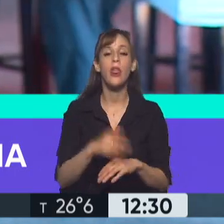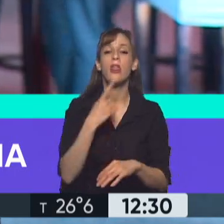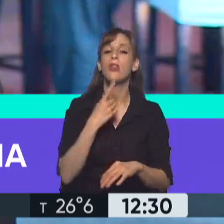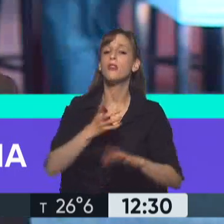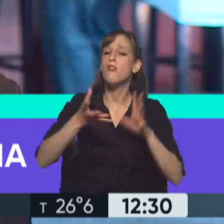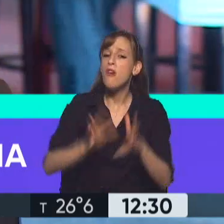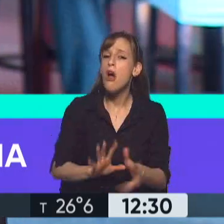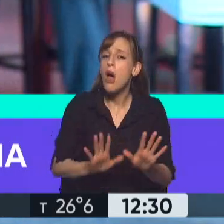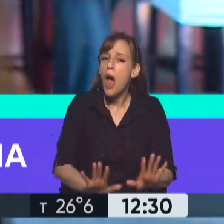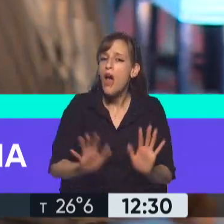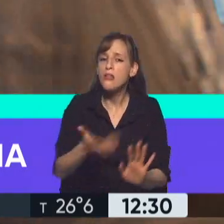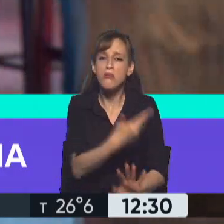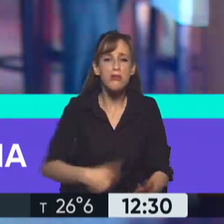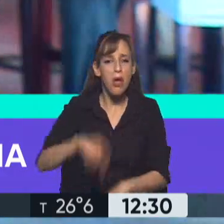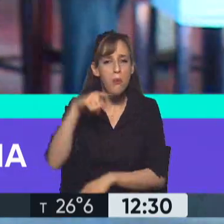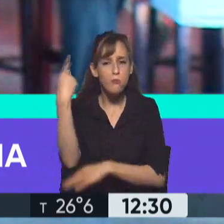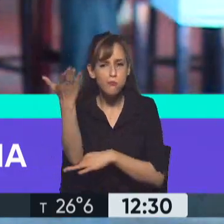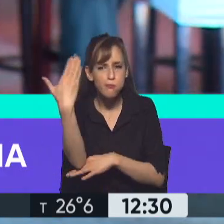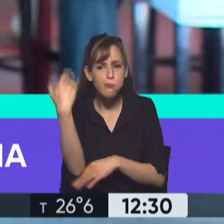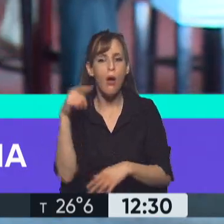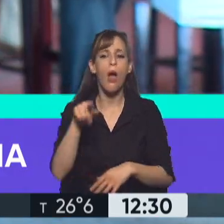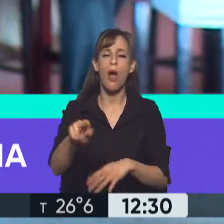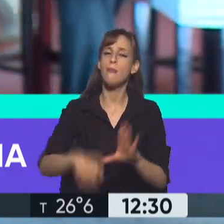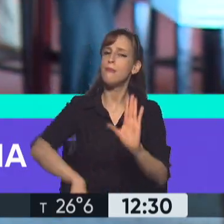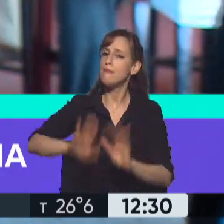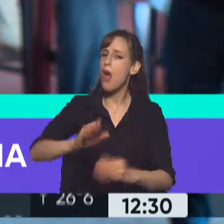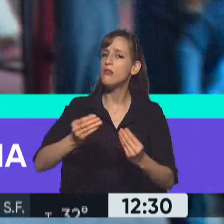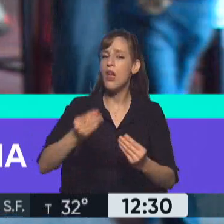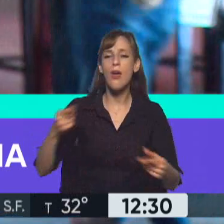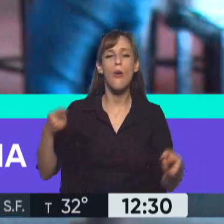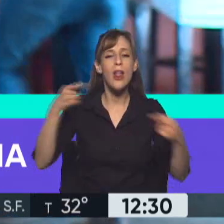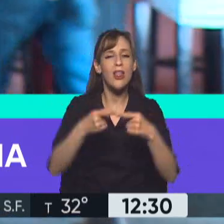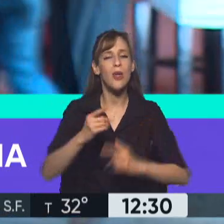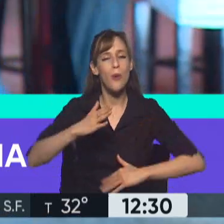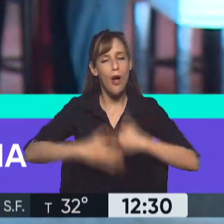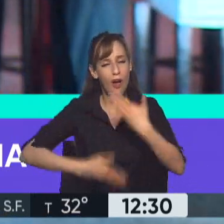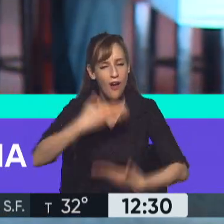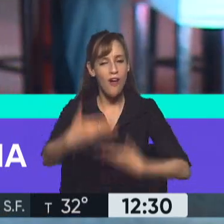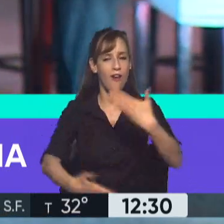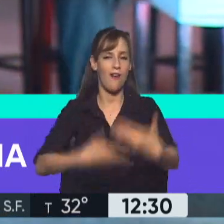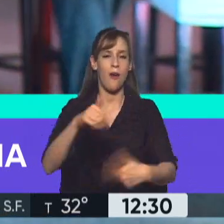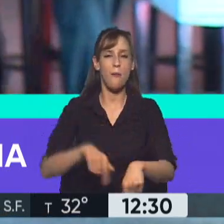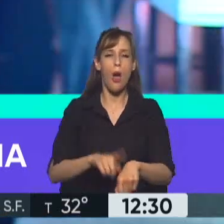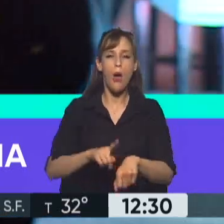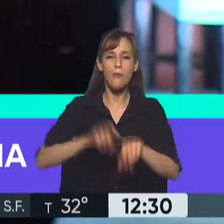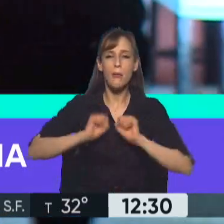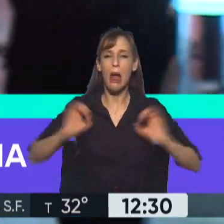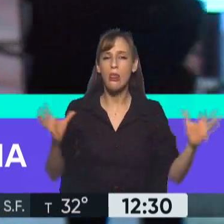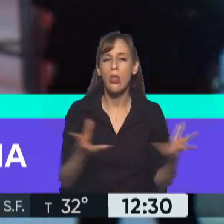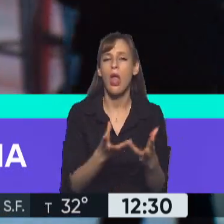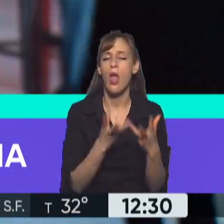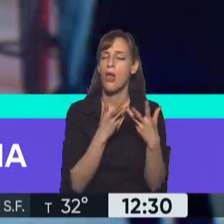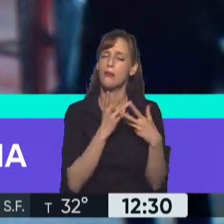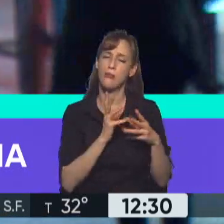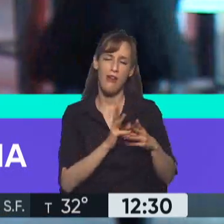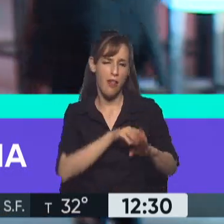sino de construcción. Y creemos que además que estamos en un punto de inflexión como país, después de una pandemia terrible y de